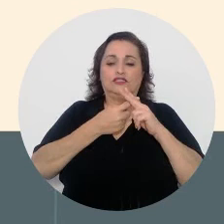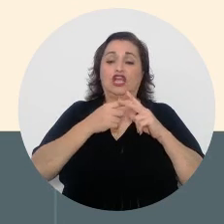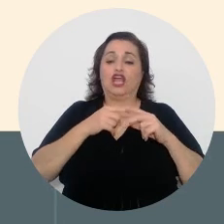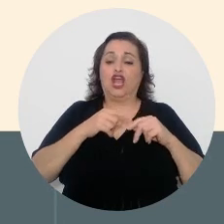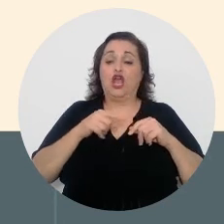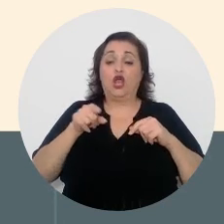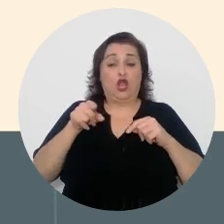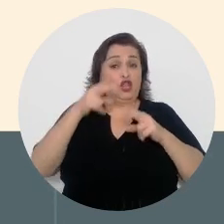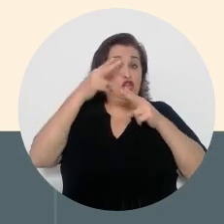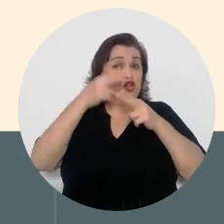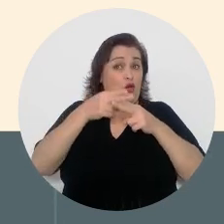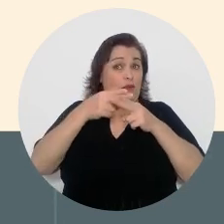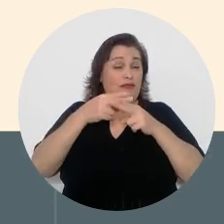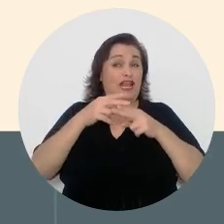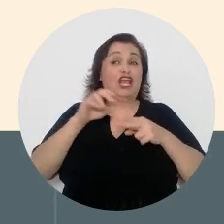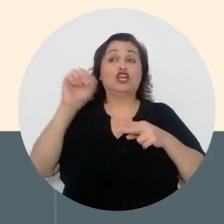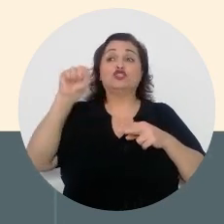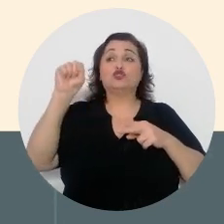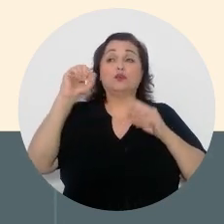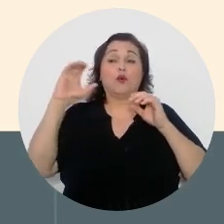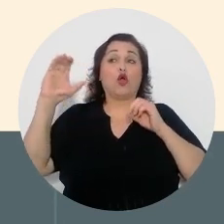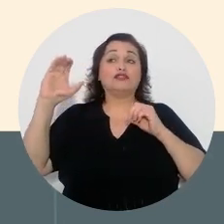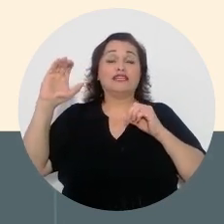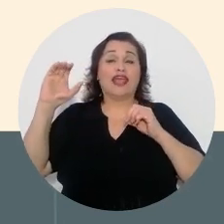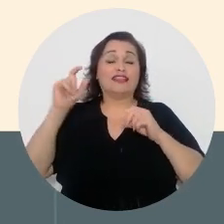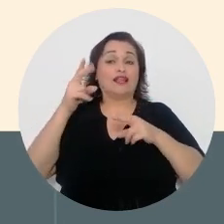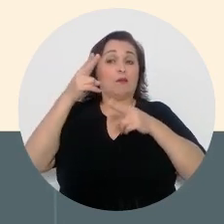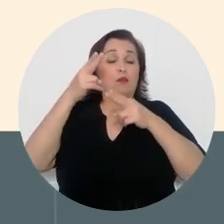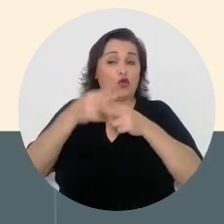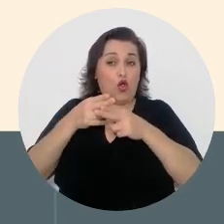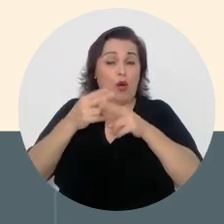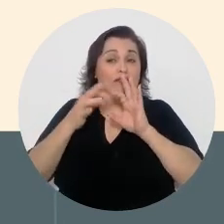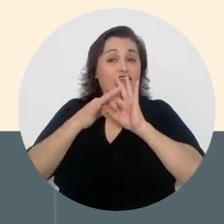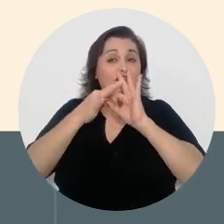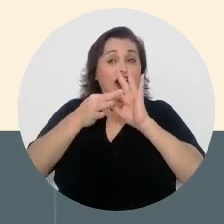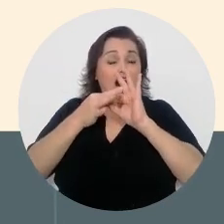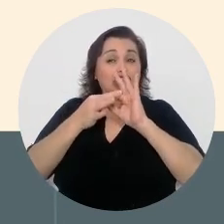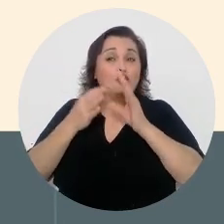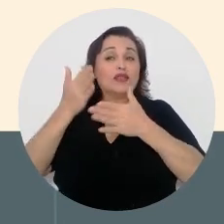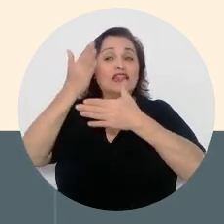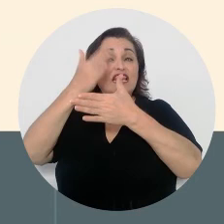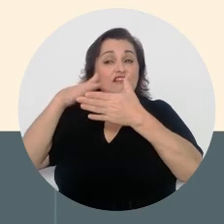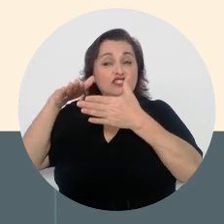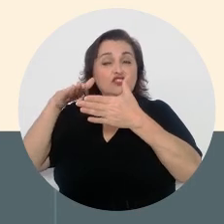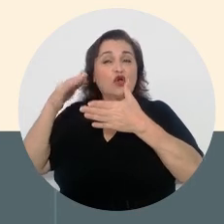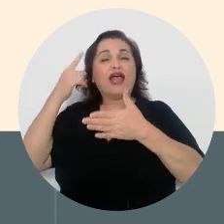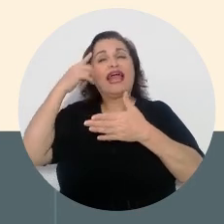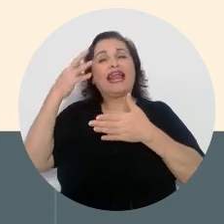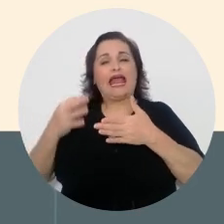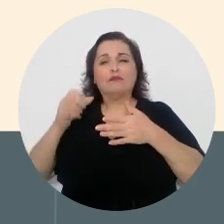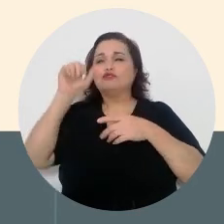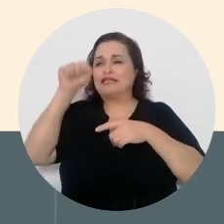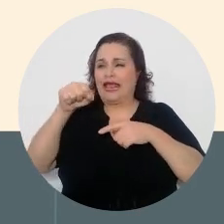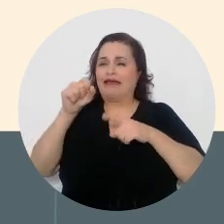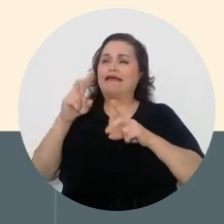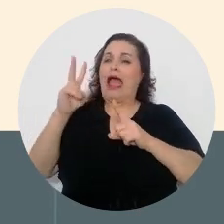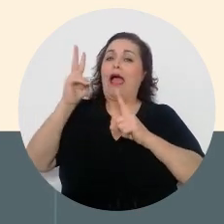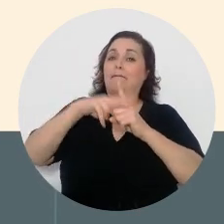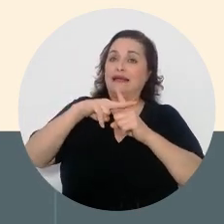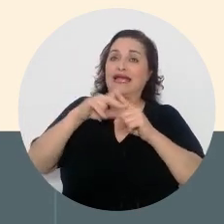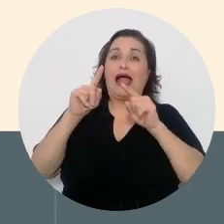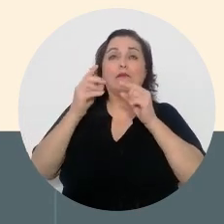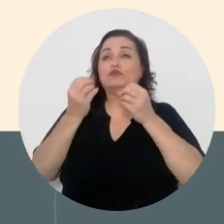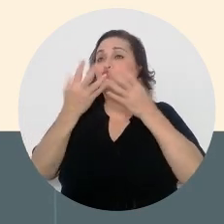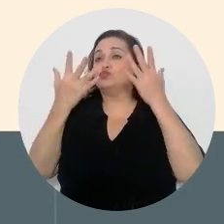El subcociente, por su nombre, que se relaciona con el cociente y que es una división, a veces creemos